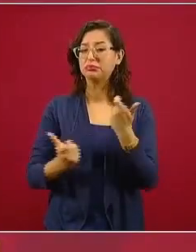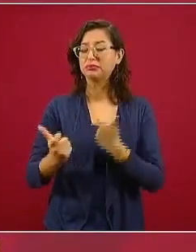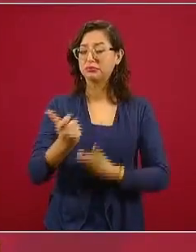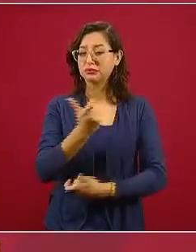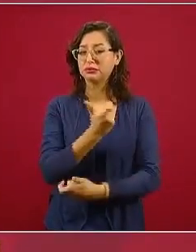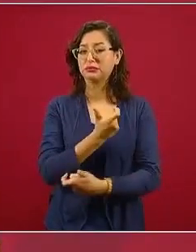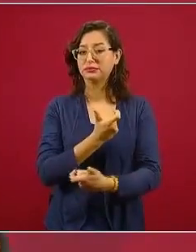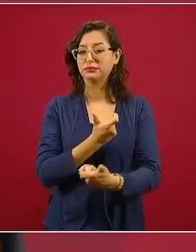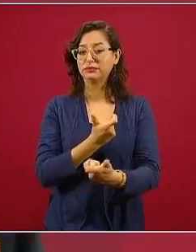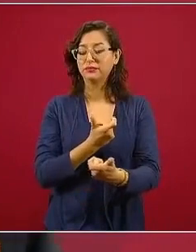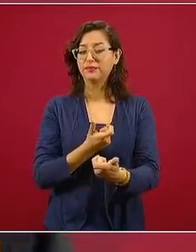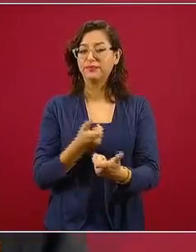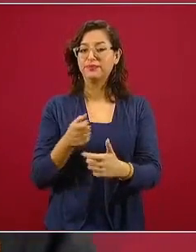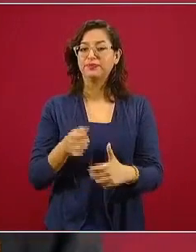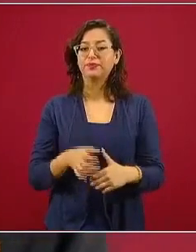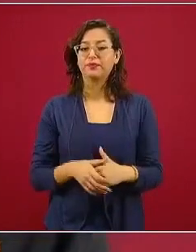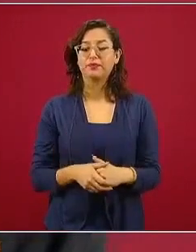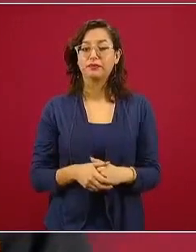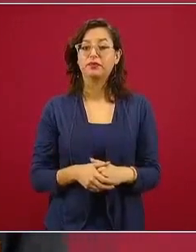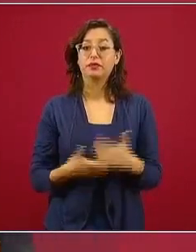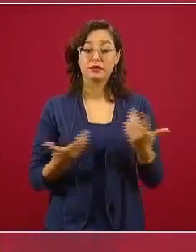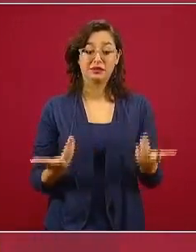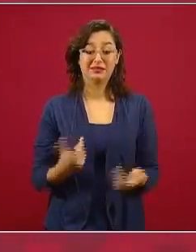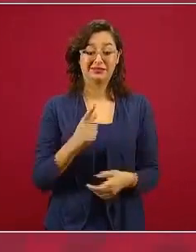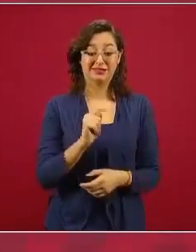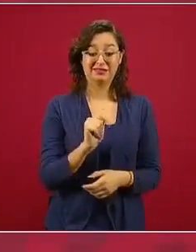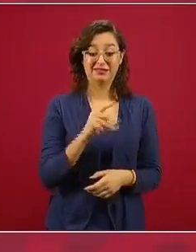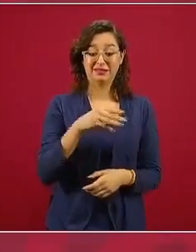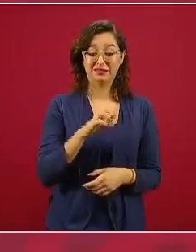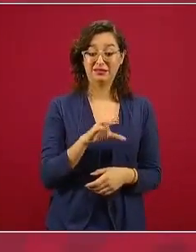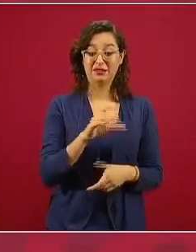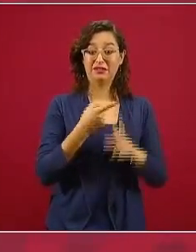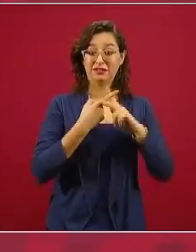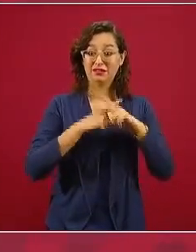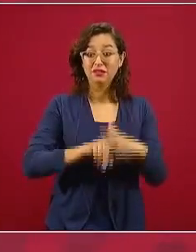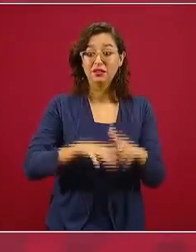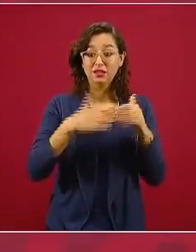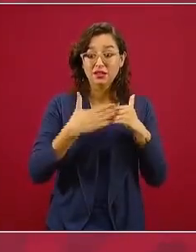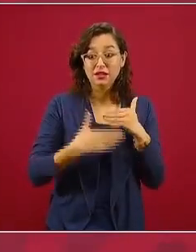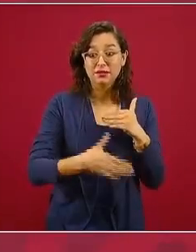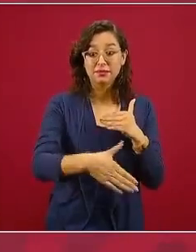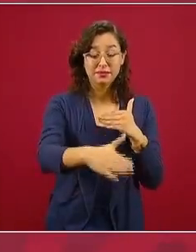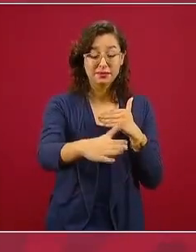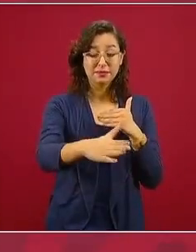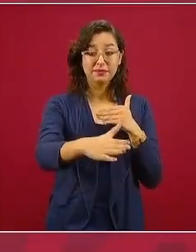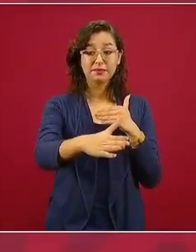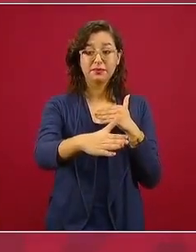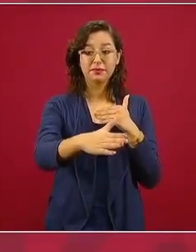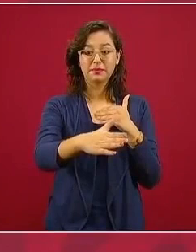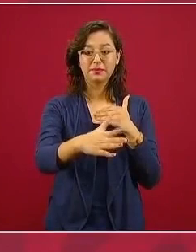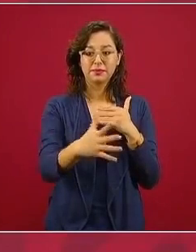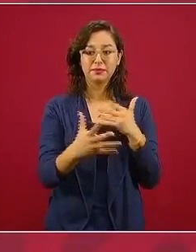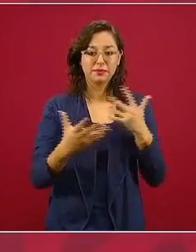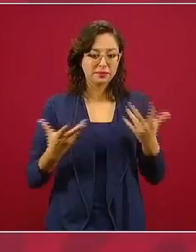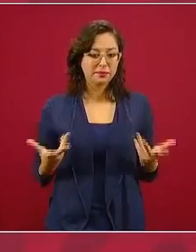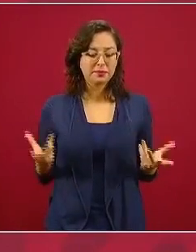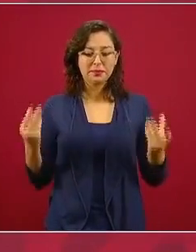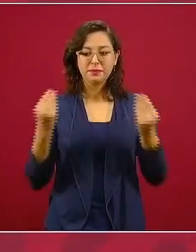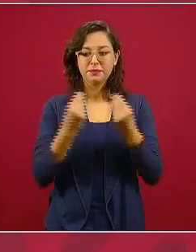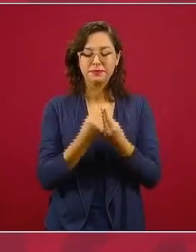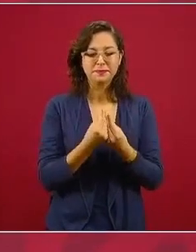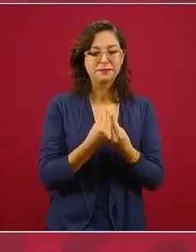Y el que entre en vigor este tratado y que nos pongamos de